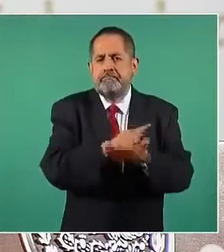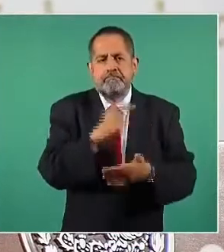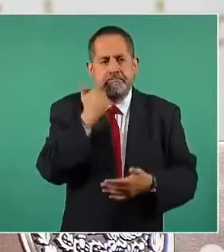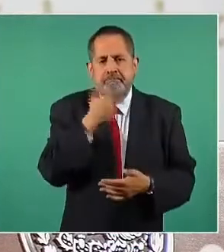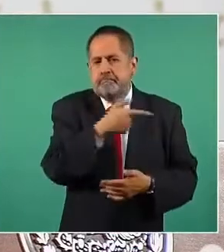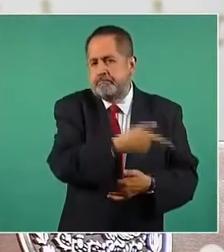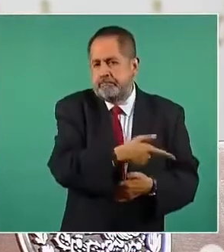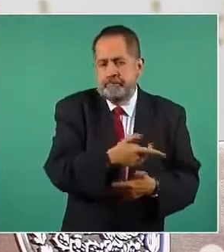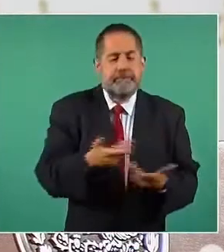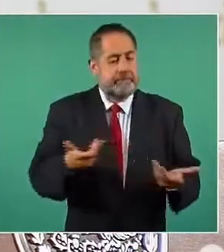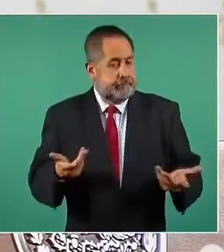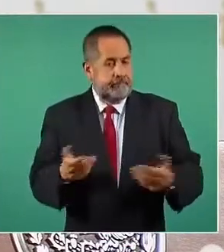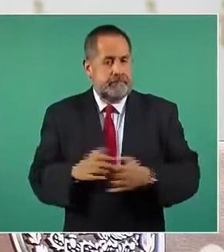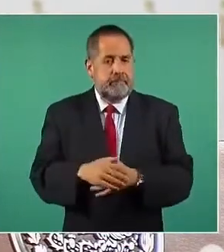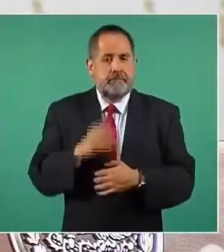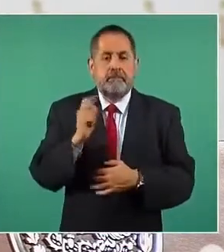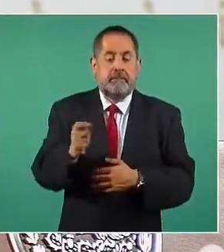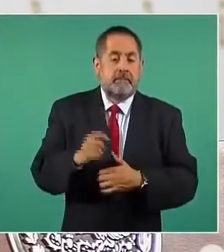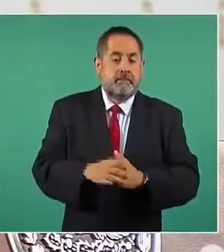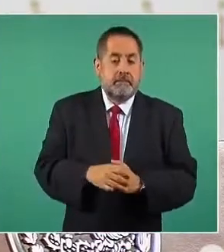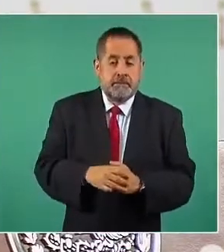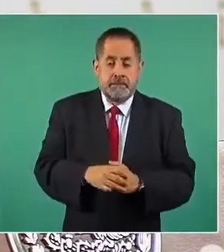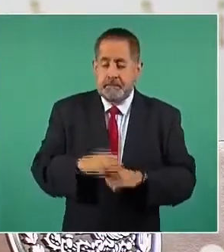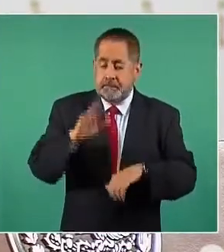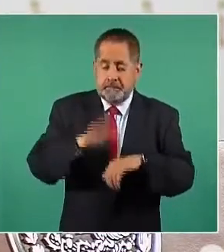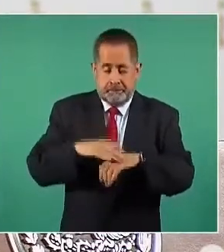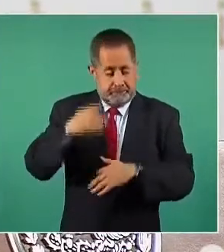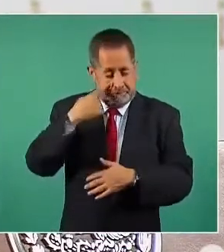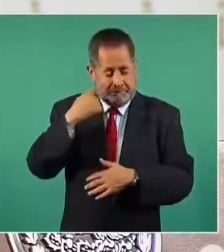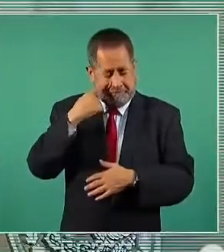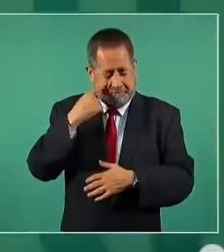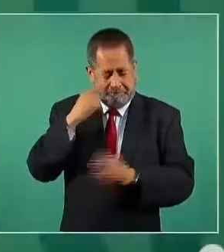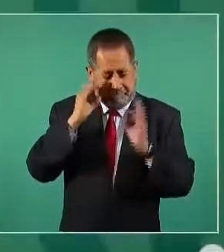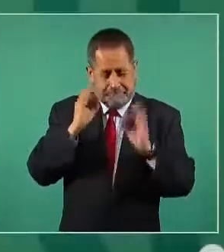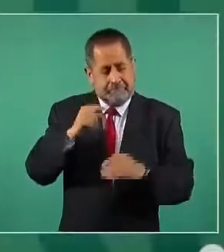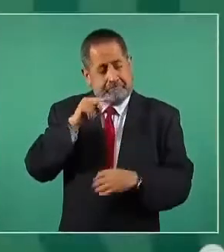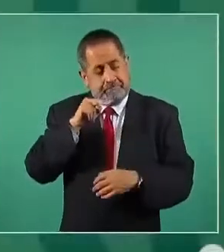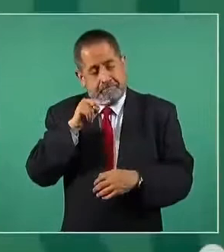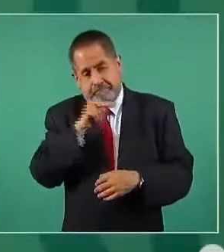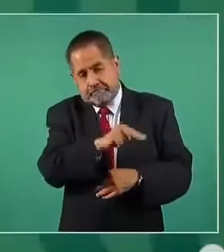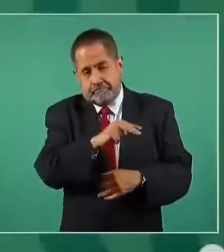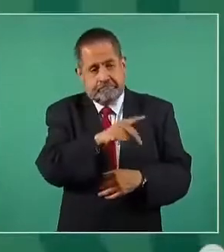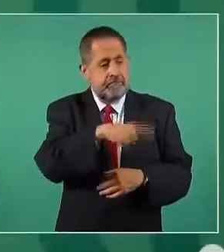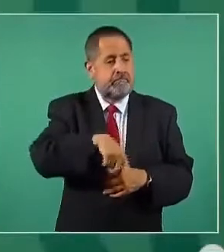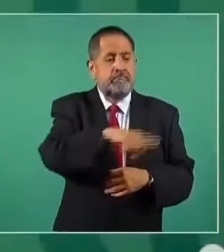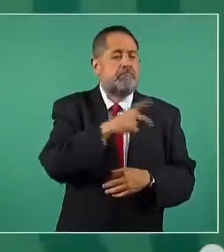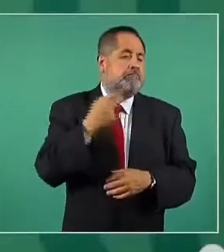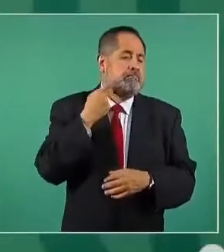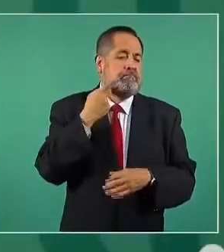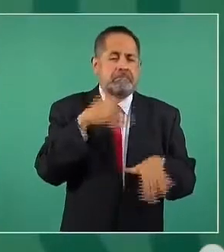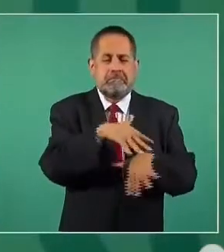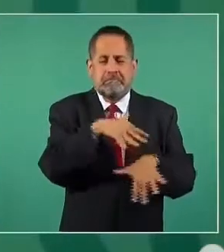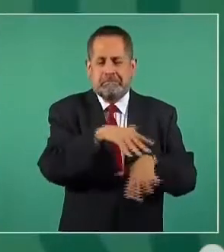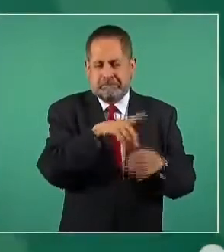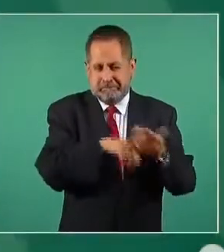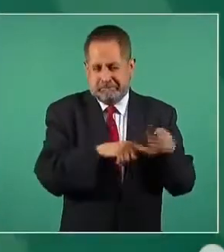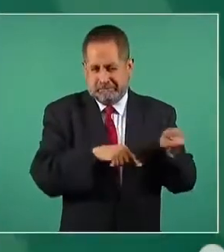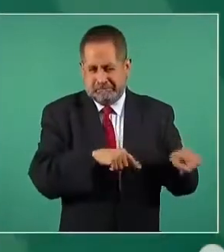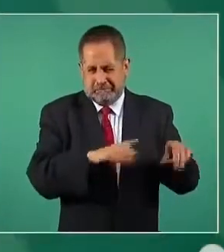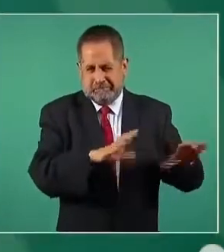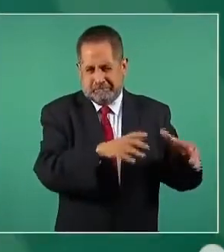Porque lo que más caracteriza a estos politiqueros